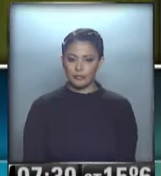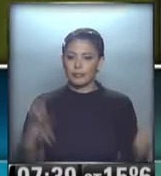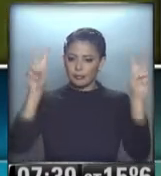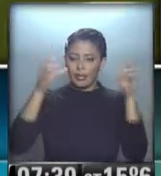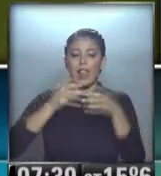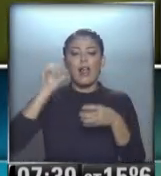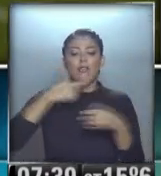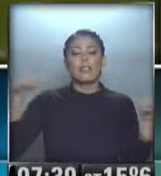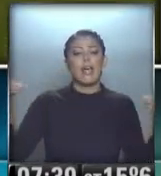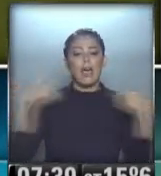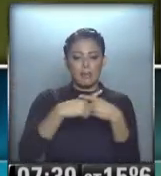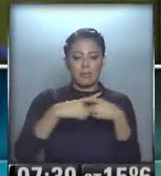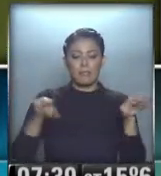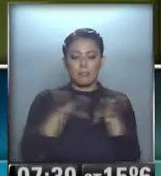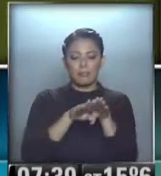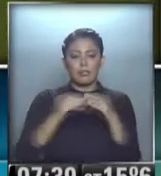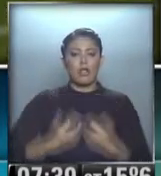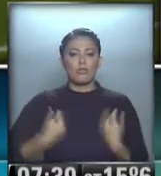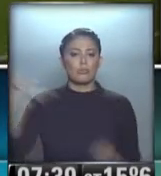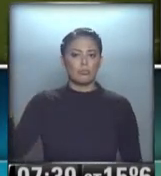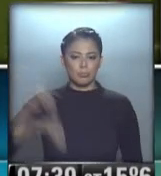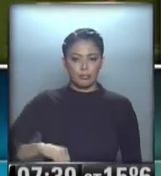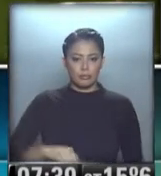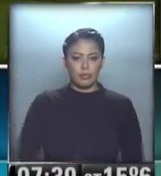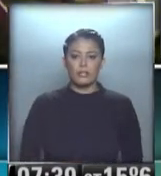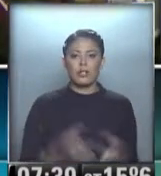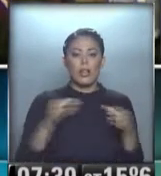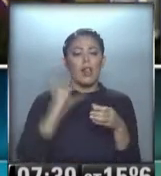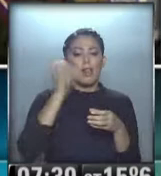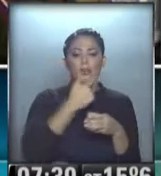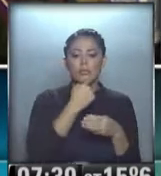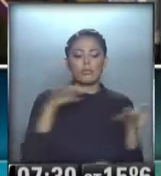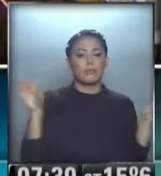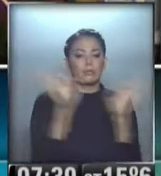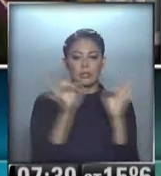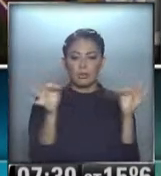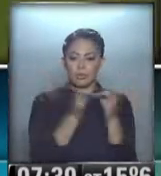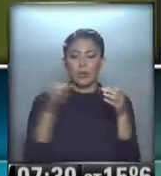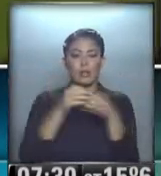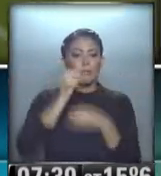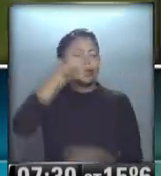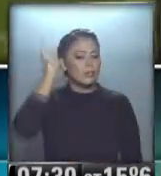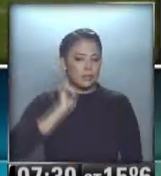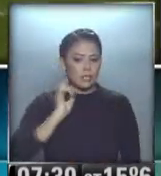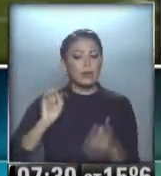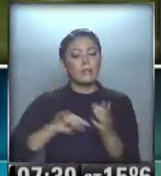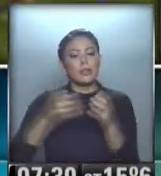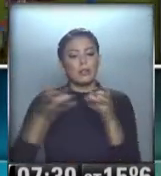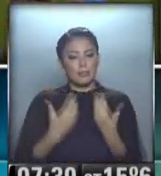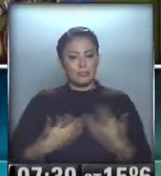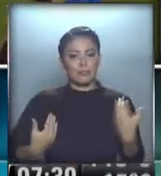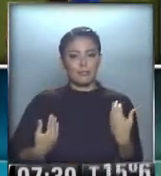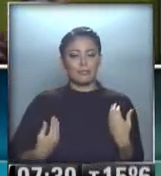Lanús empató y Newell's perdió por la Libertadores. El Granate igualó sin goles con O'Higgins de Chile en el sur, mientras que la Lepra